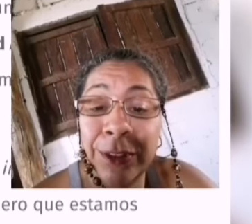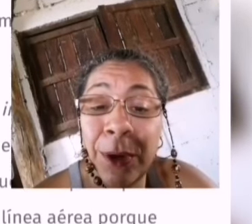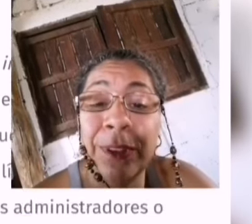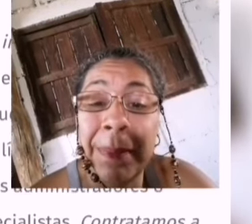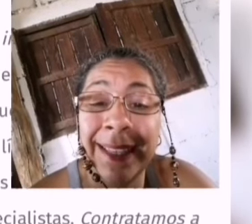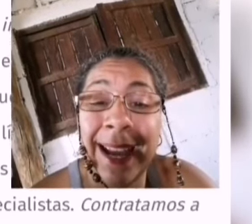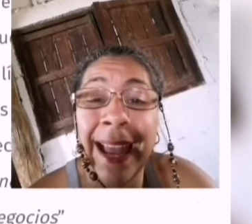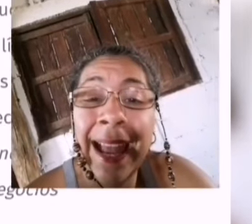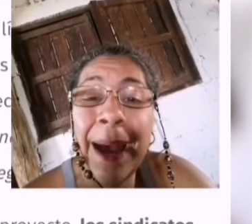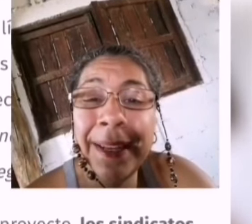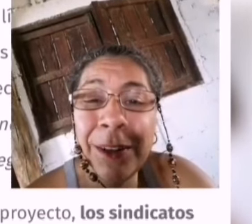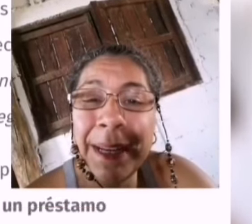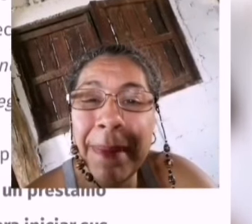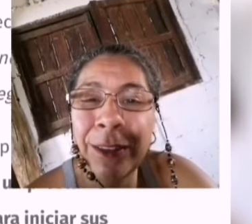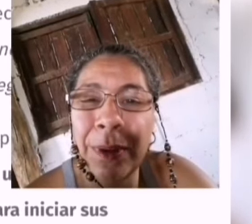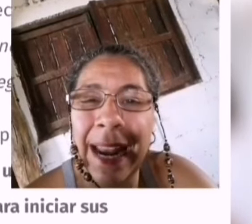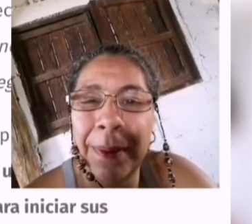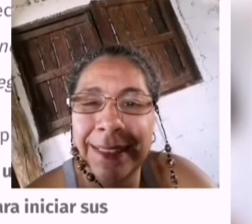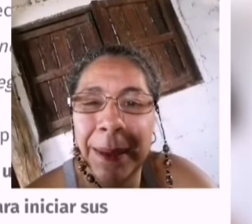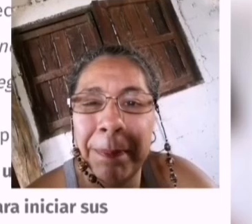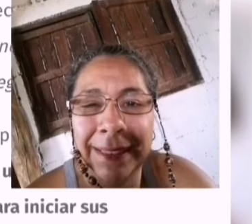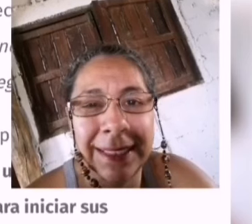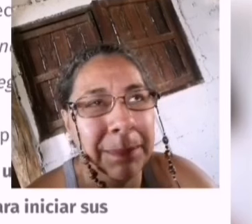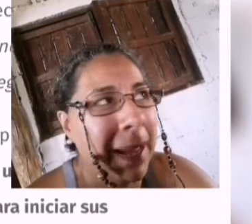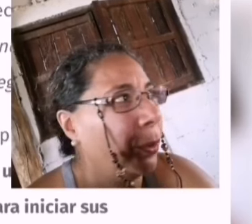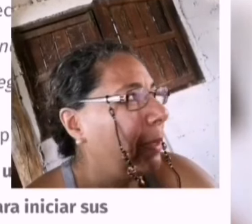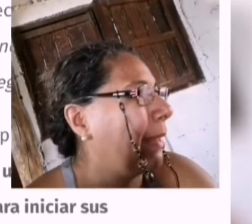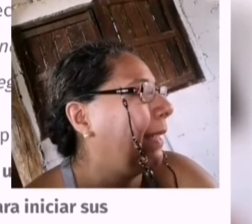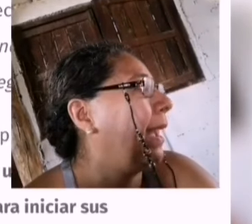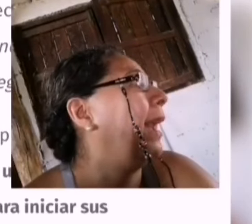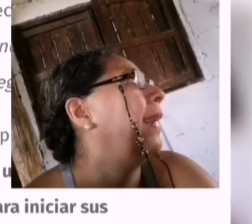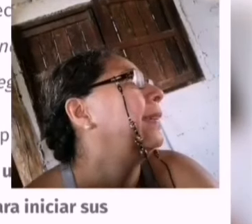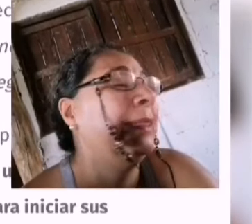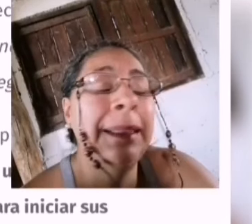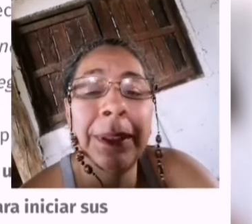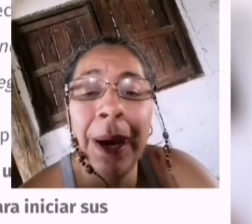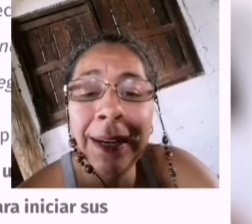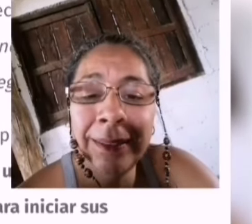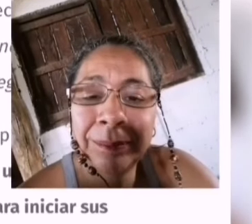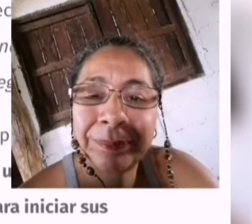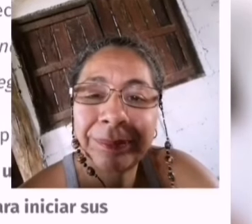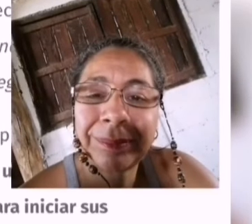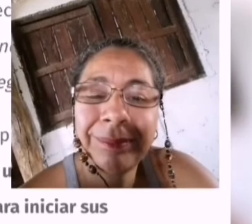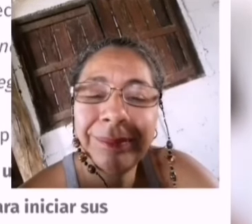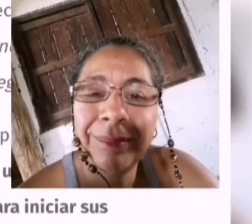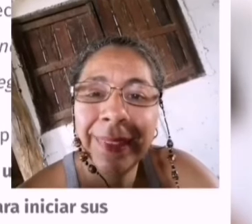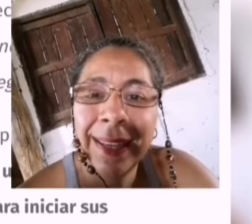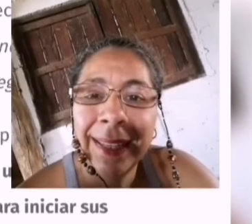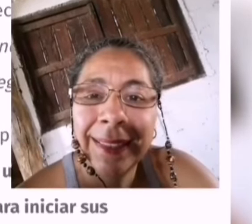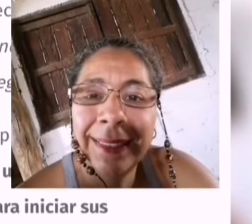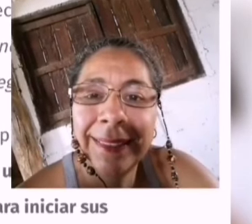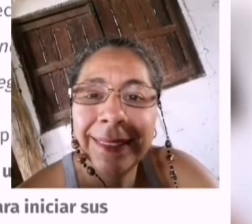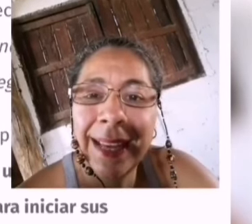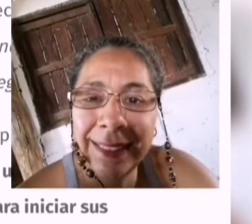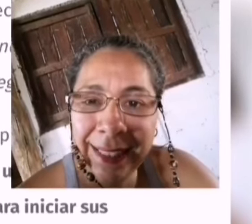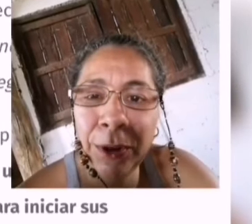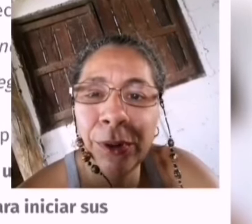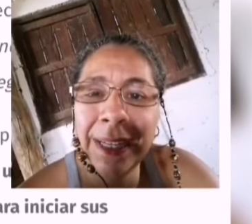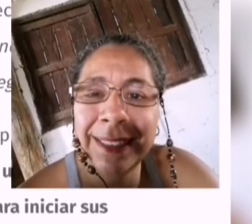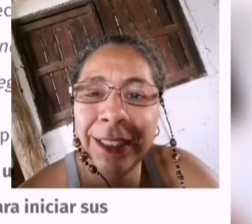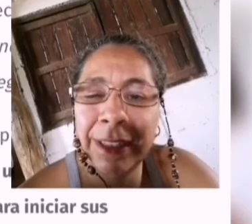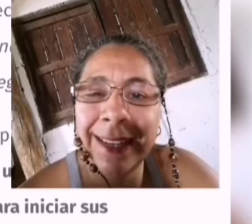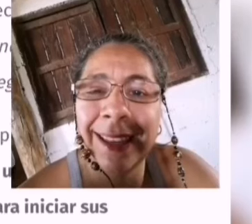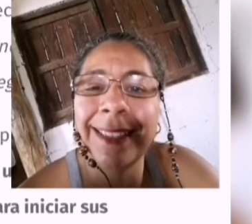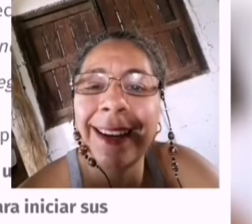Administración de Mexicana. A ver, ¿no que Marco Calva estaba participando de manera individual? Pues así dijo. Así